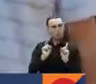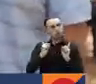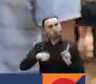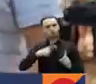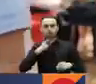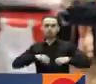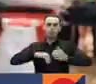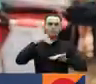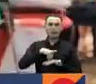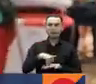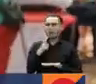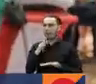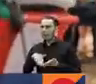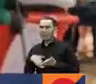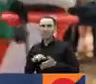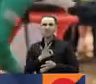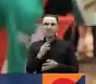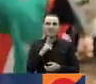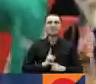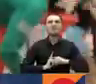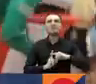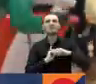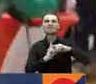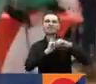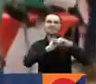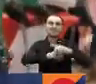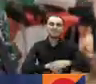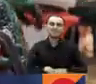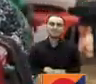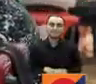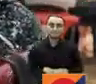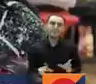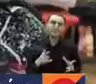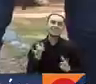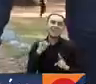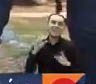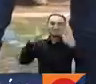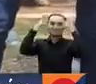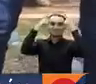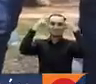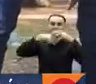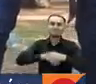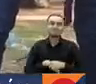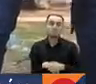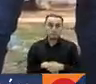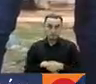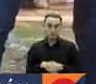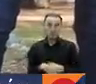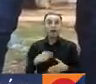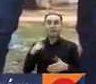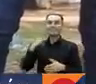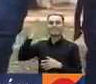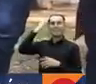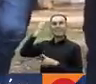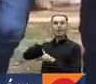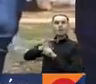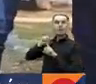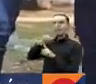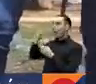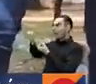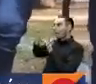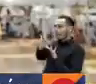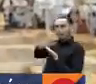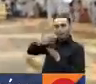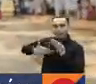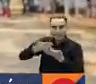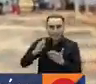nunca eché para atrás, siempre positivo, positivo, y obtuve la corona. Conservar el legado cultural y crecer junto al folclore